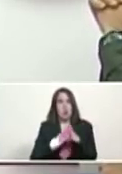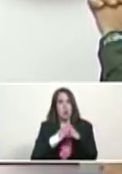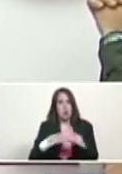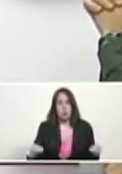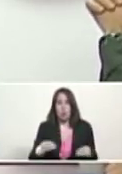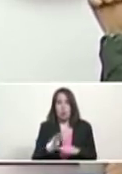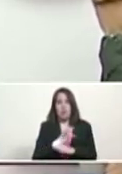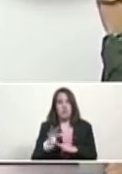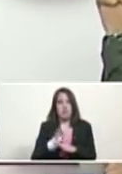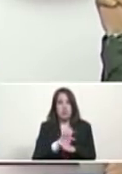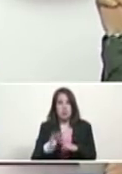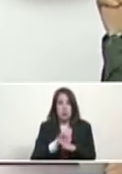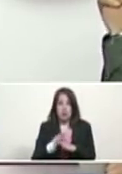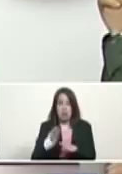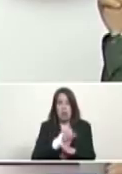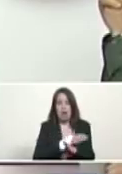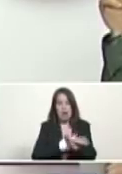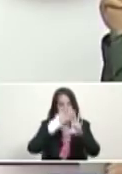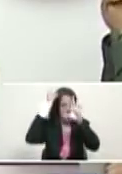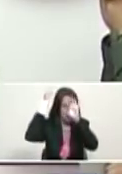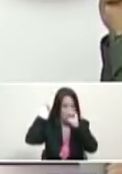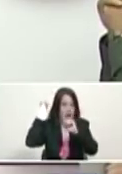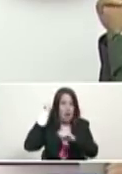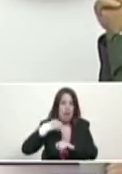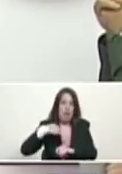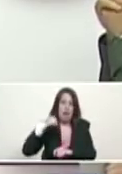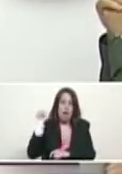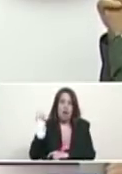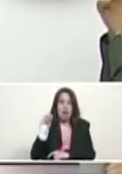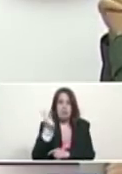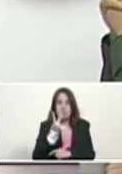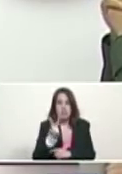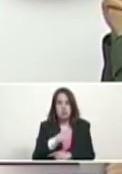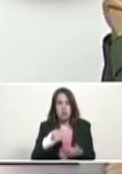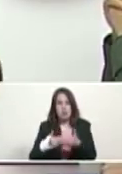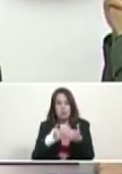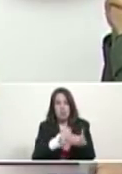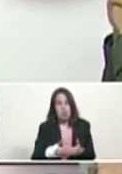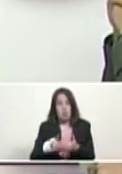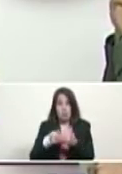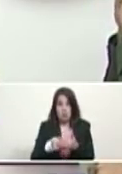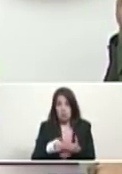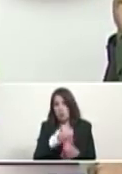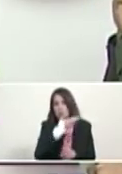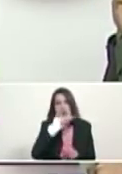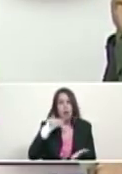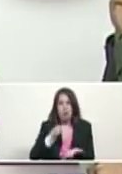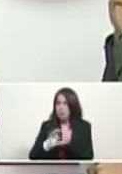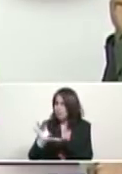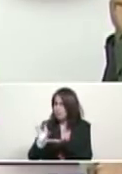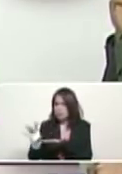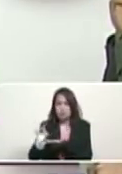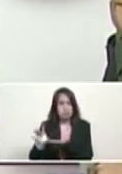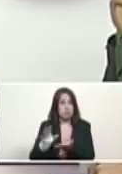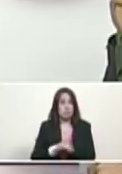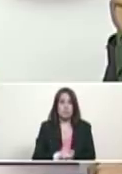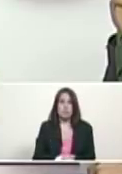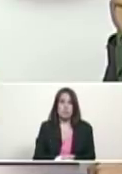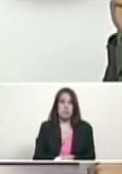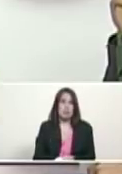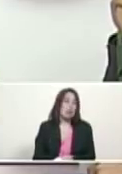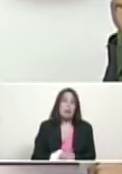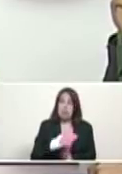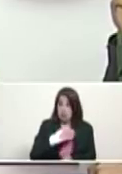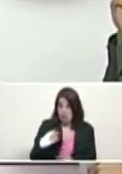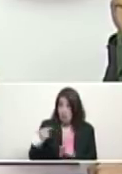funcionarios de la antigua embajada que se encontraban en Venezuela. Es lo mejor. Si quieren seguir